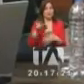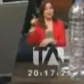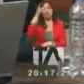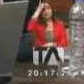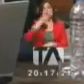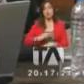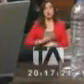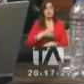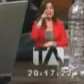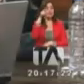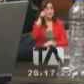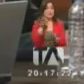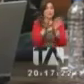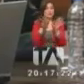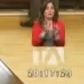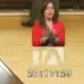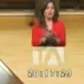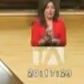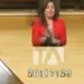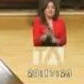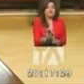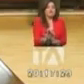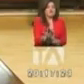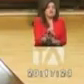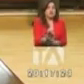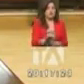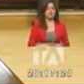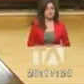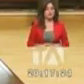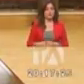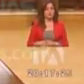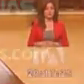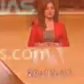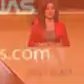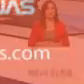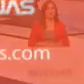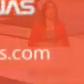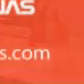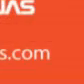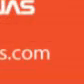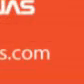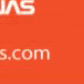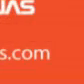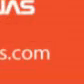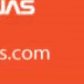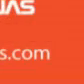general, se seguirá postergando. En Quito, Freddy Paredes, 24 horas.